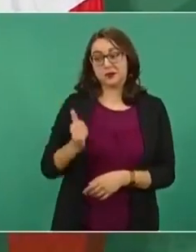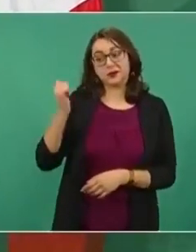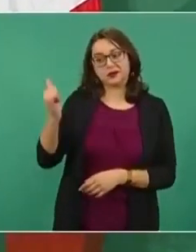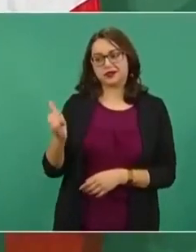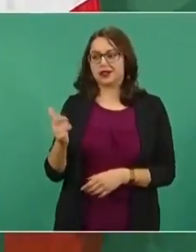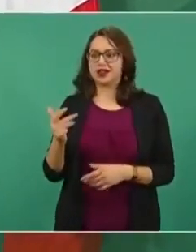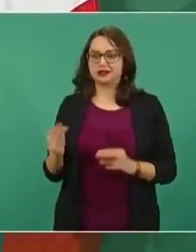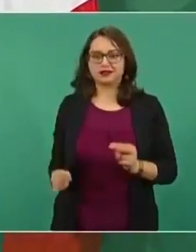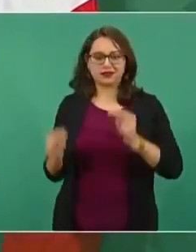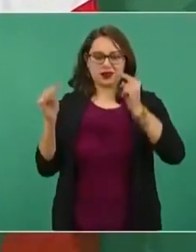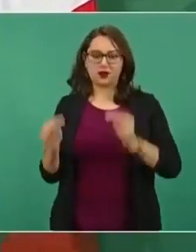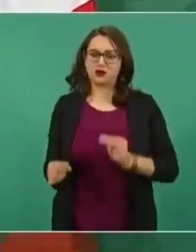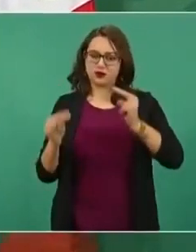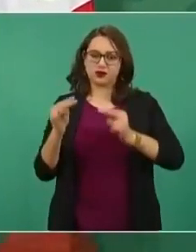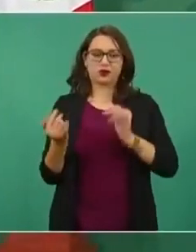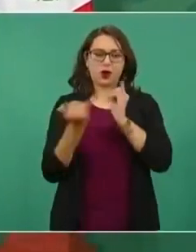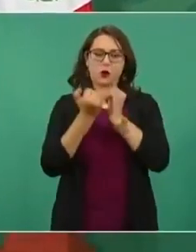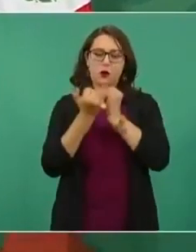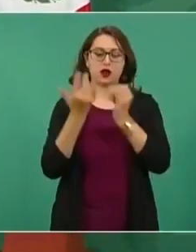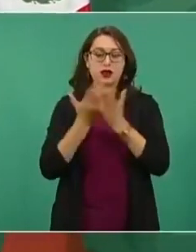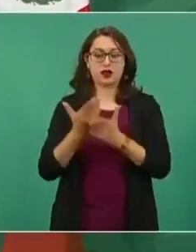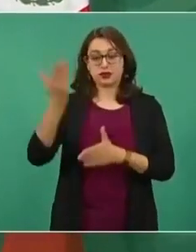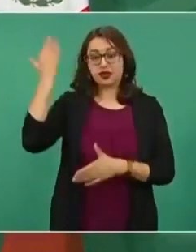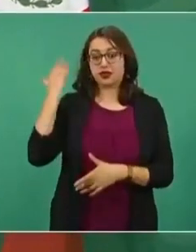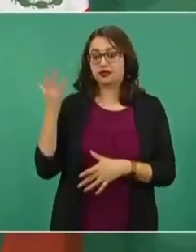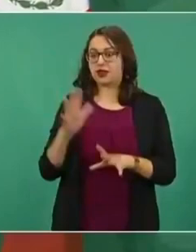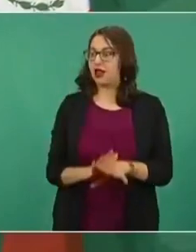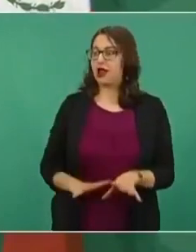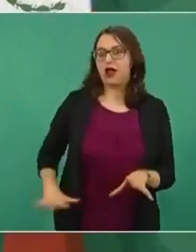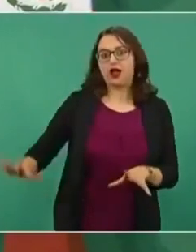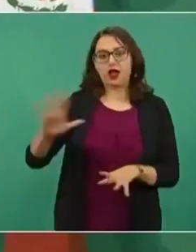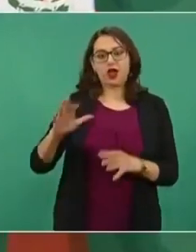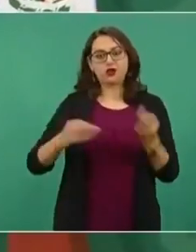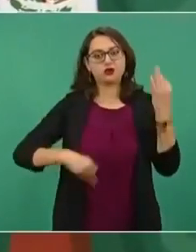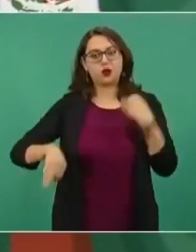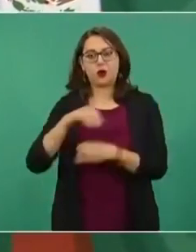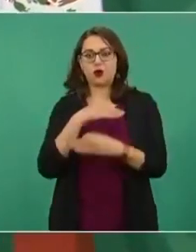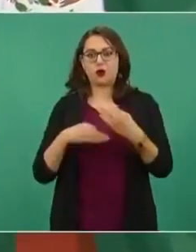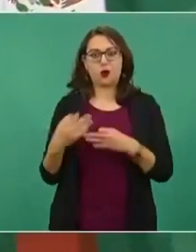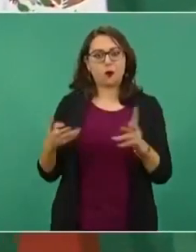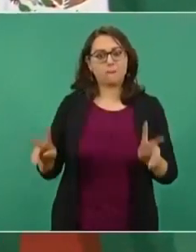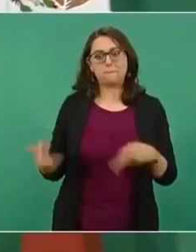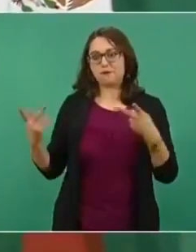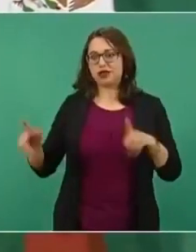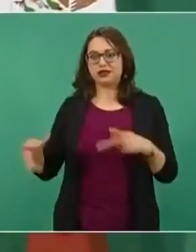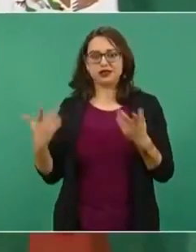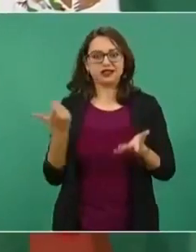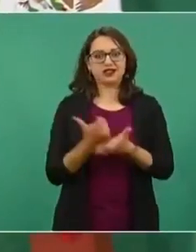era antes, pues, vendiendo todo a precio elevadísimo,